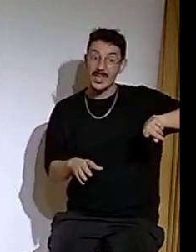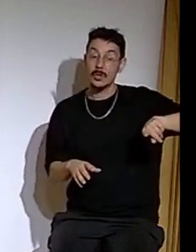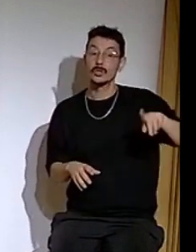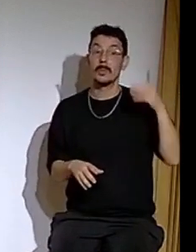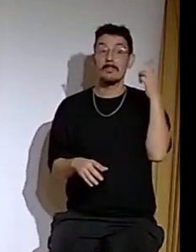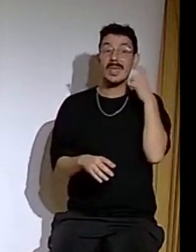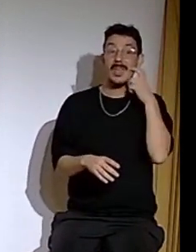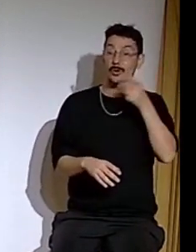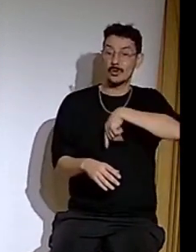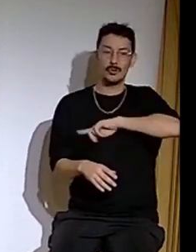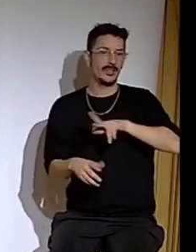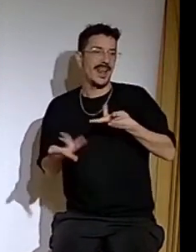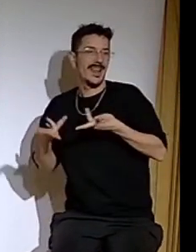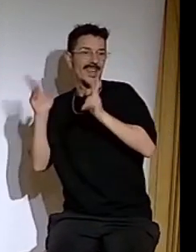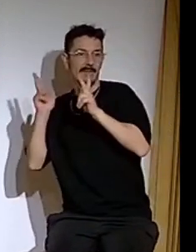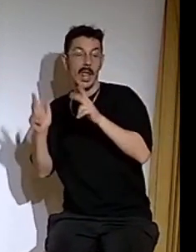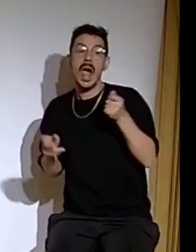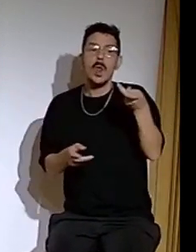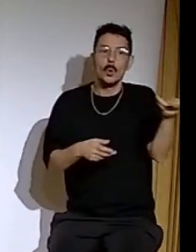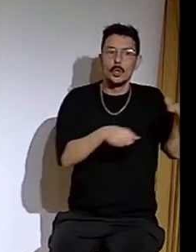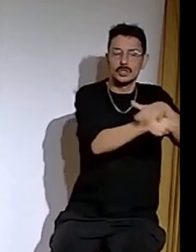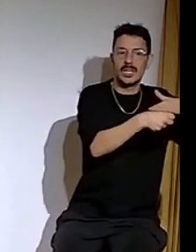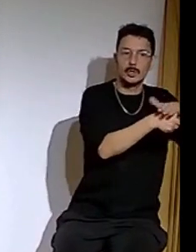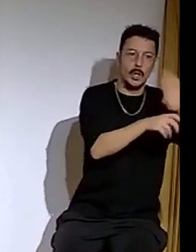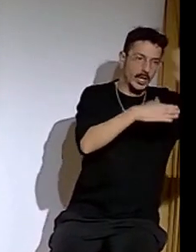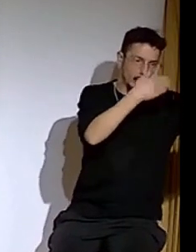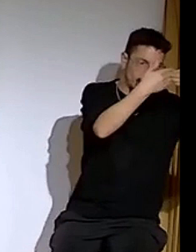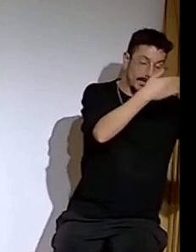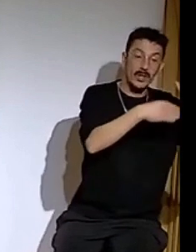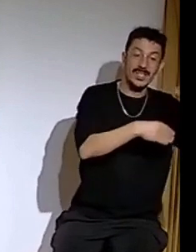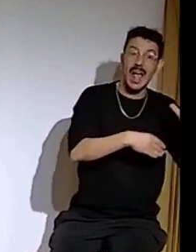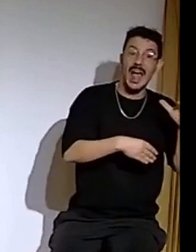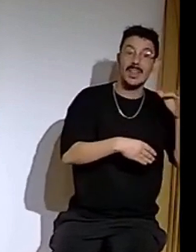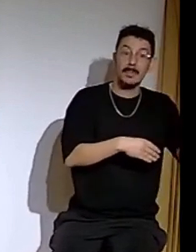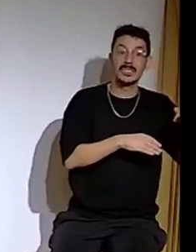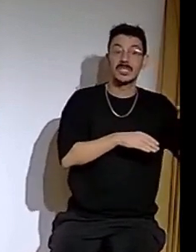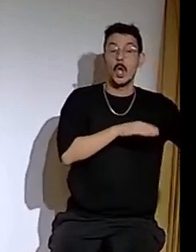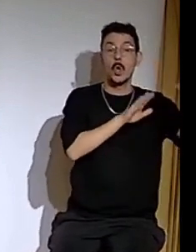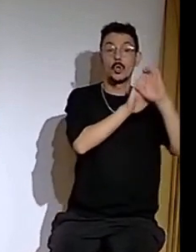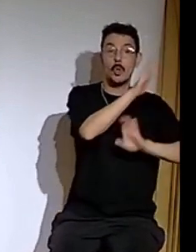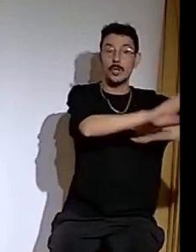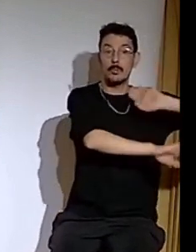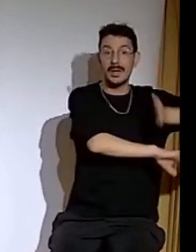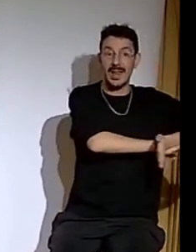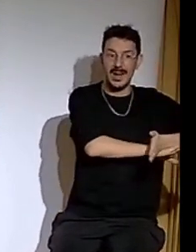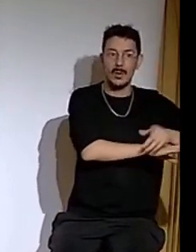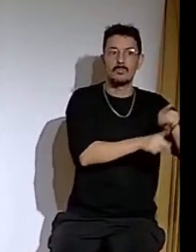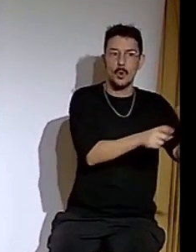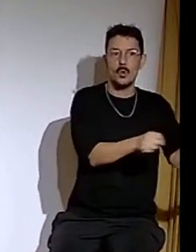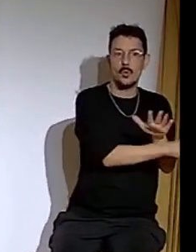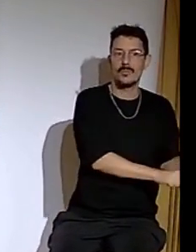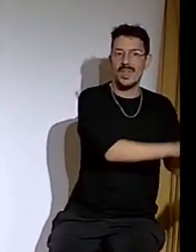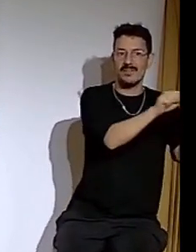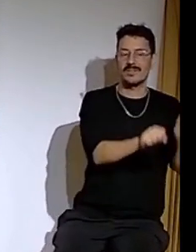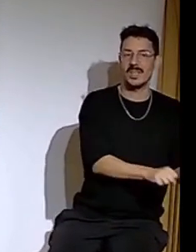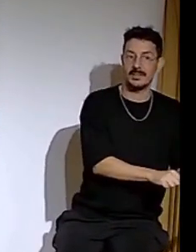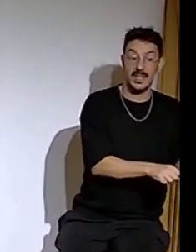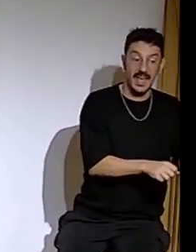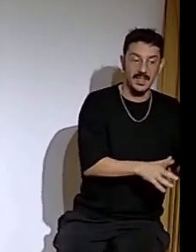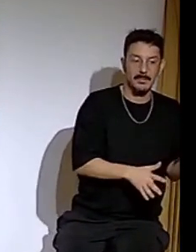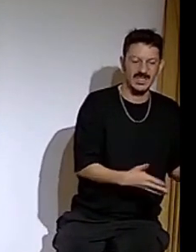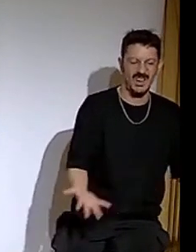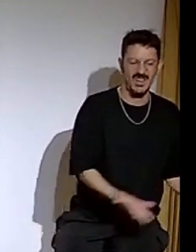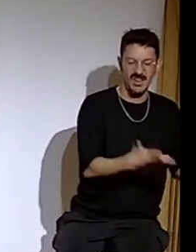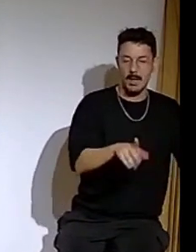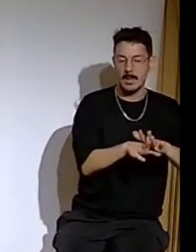ciertos sectores conservadores y la cobertura que les ofrece el código penal y los tribunales para ejercer violencia